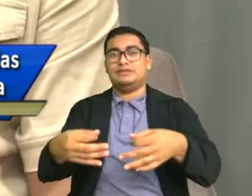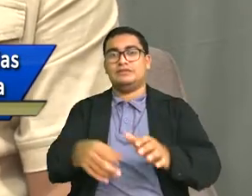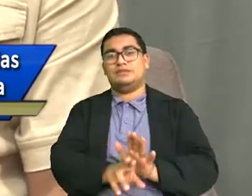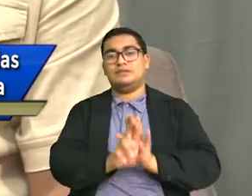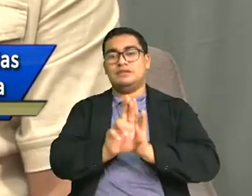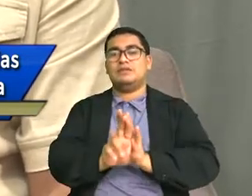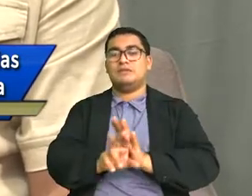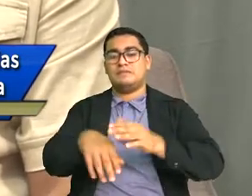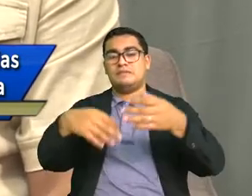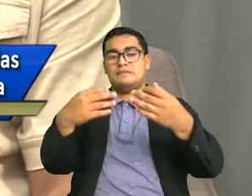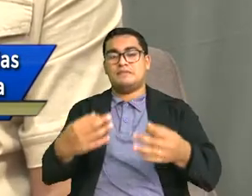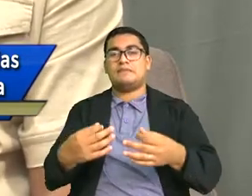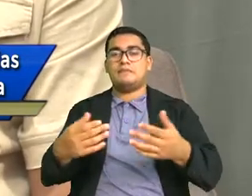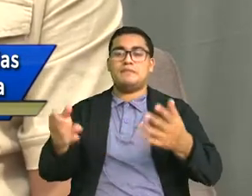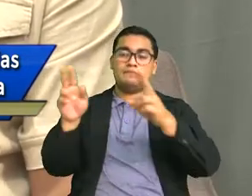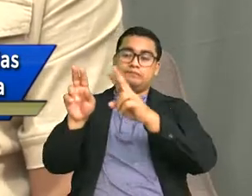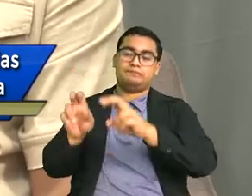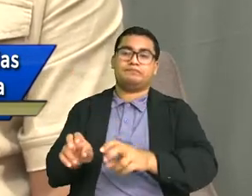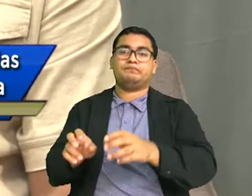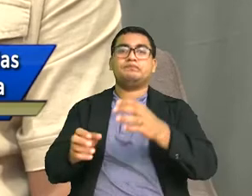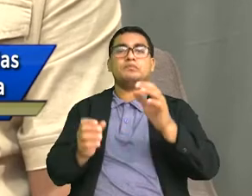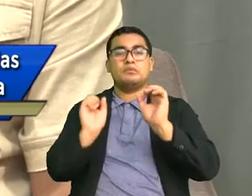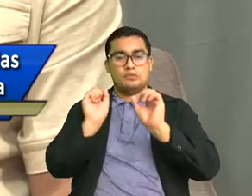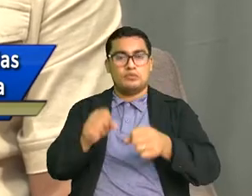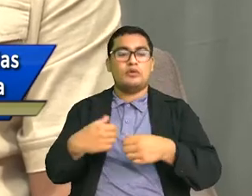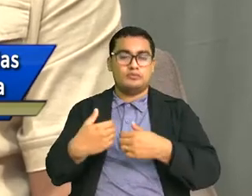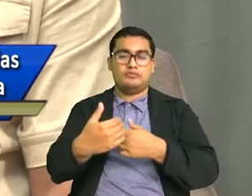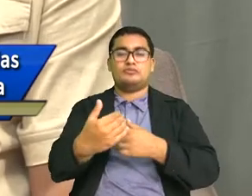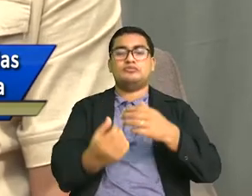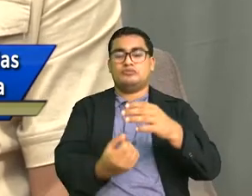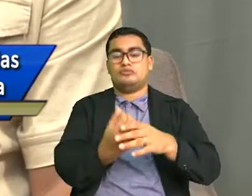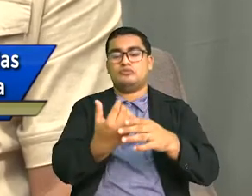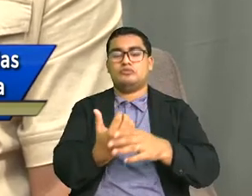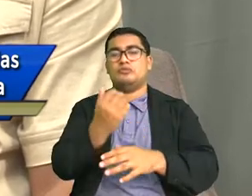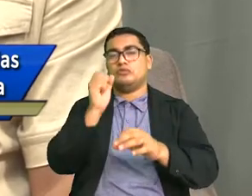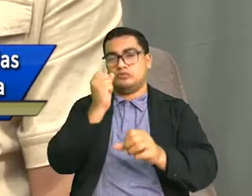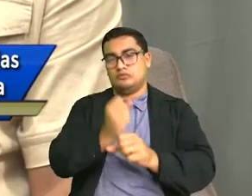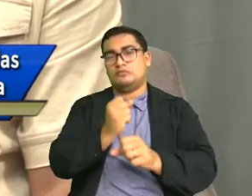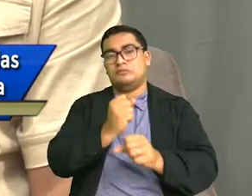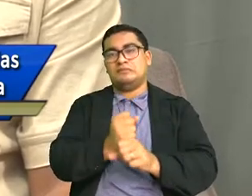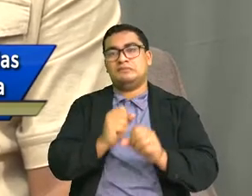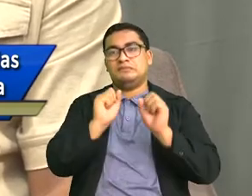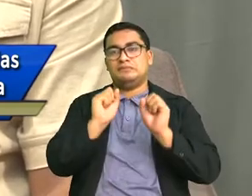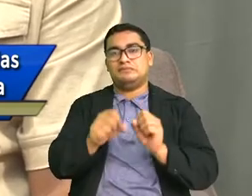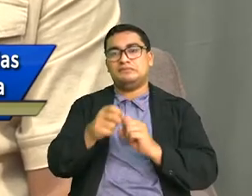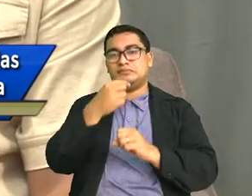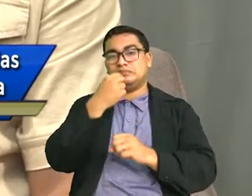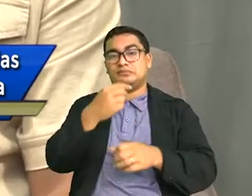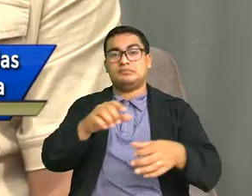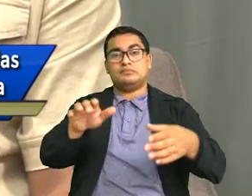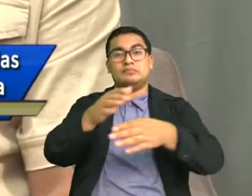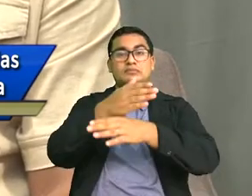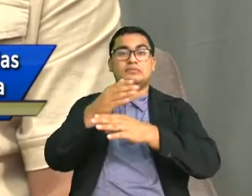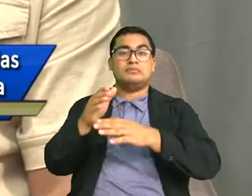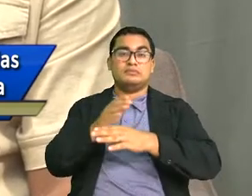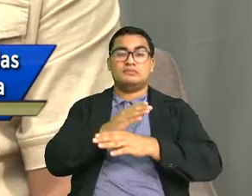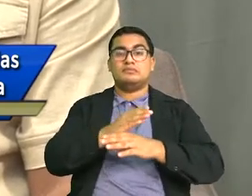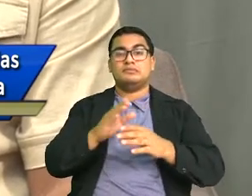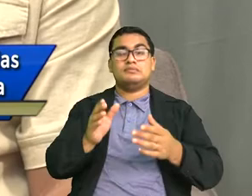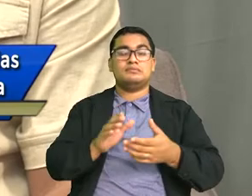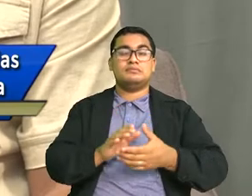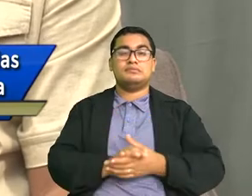igualmente con las familias productoras y de emocionar tecnología se adapta o no a las diferentes zonas que tenemos pues en el